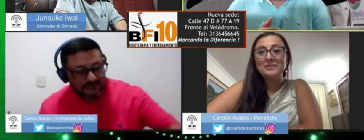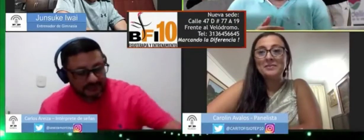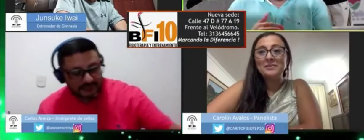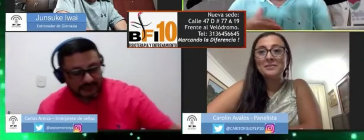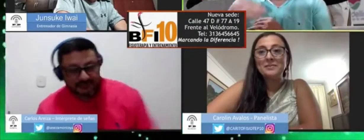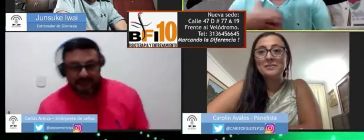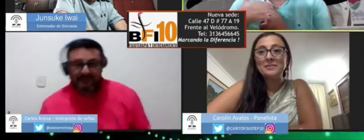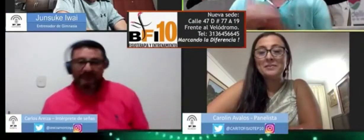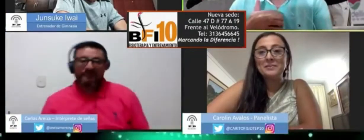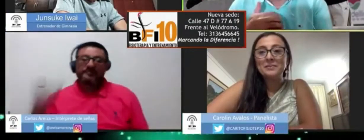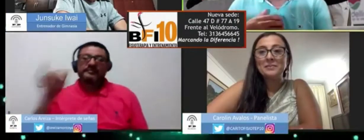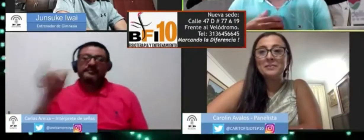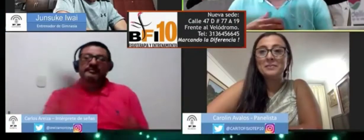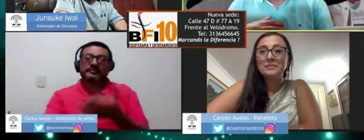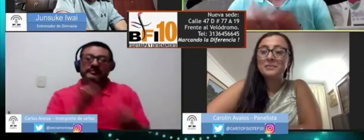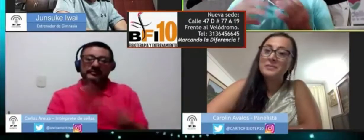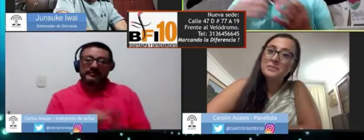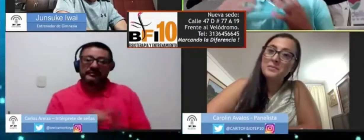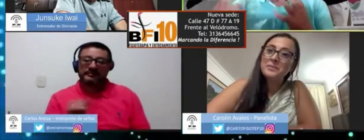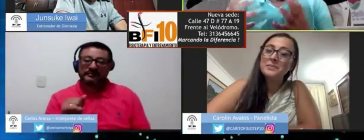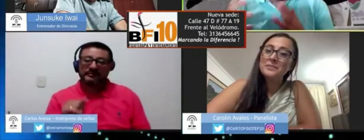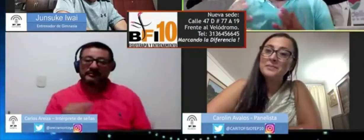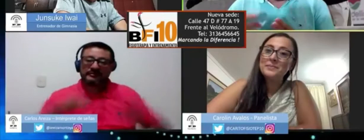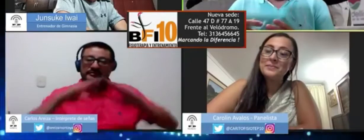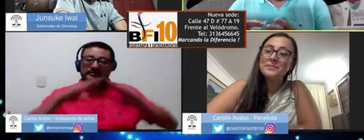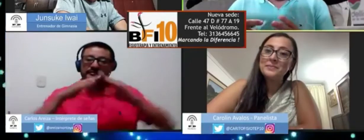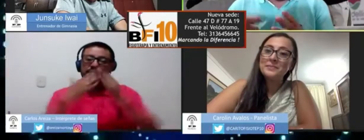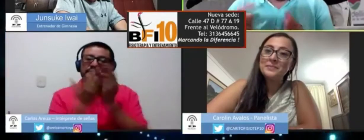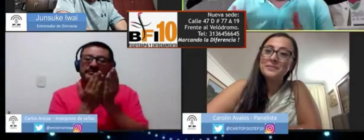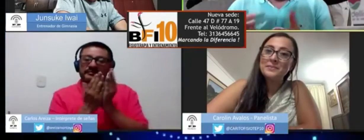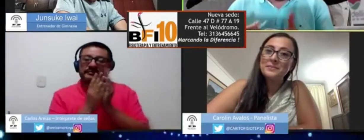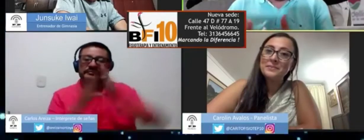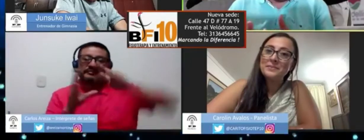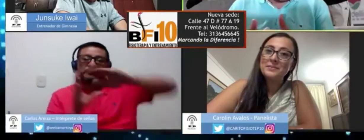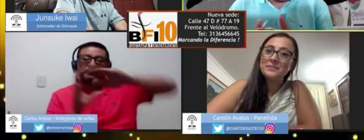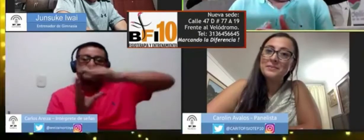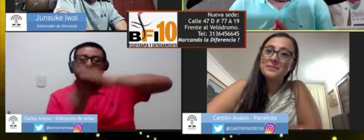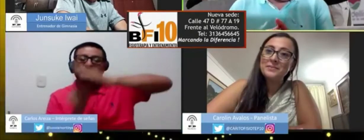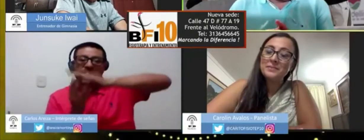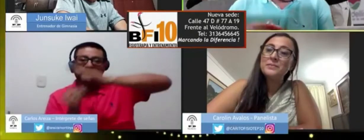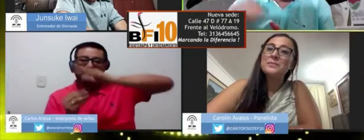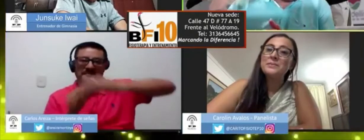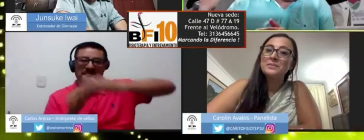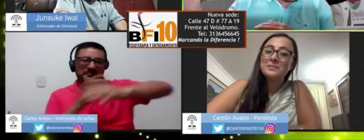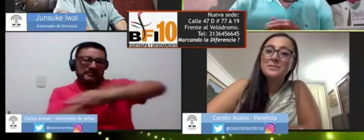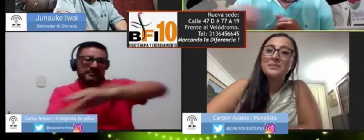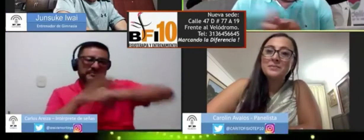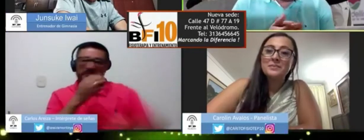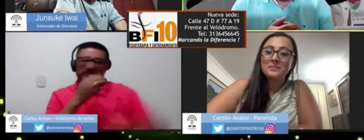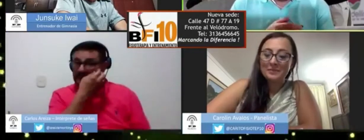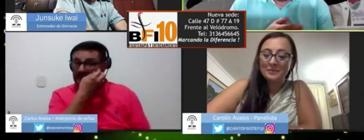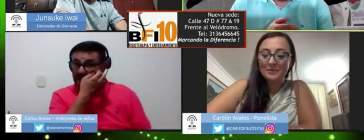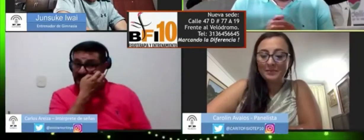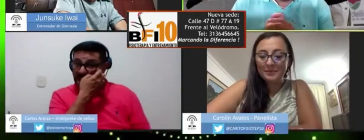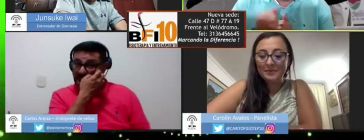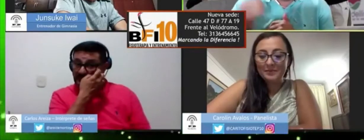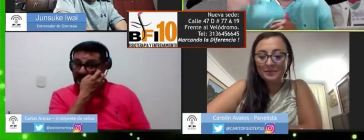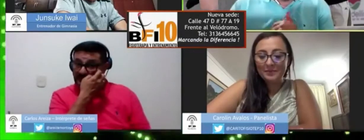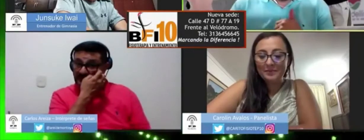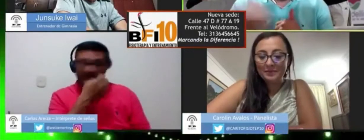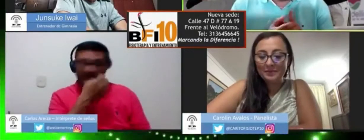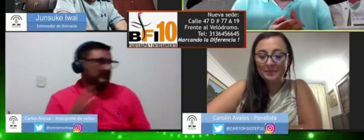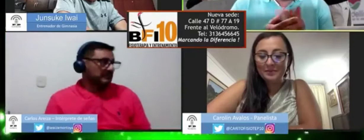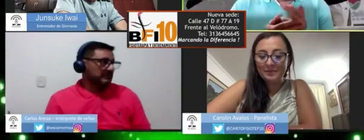tendencia a que los colegios se hacen fuertes en ciertas disciplinas. Hay unos que son muy fuertes para el voleibol, otros